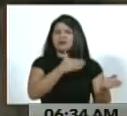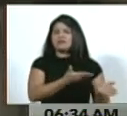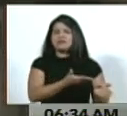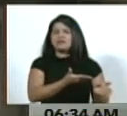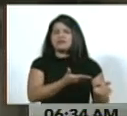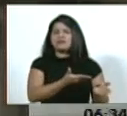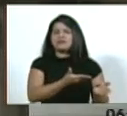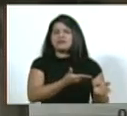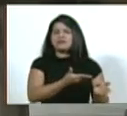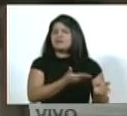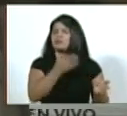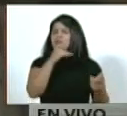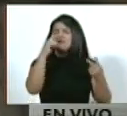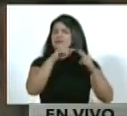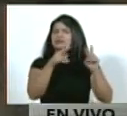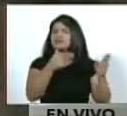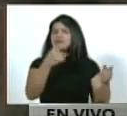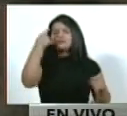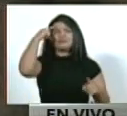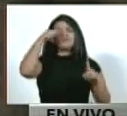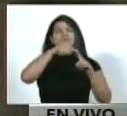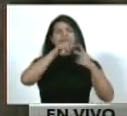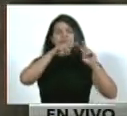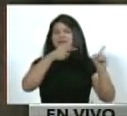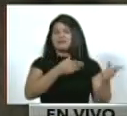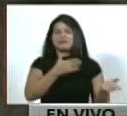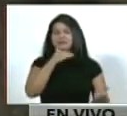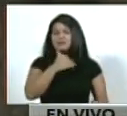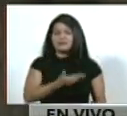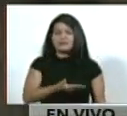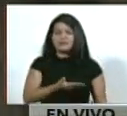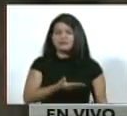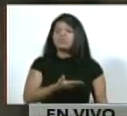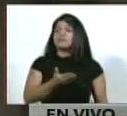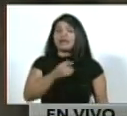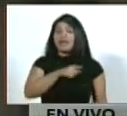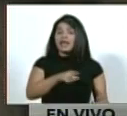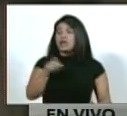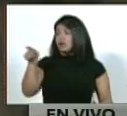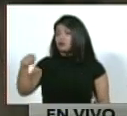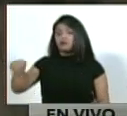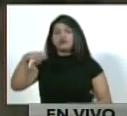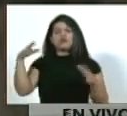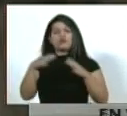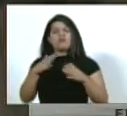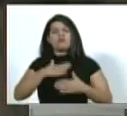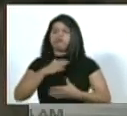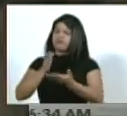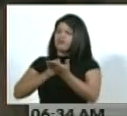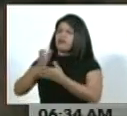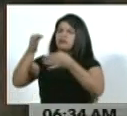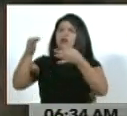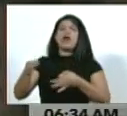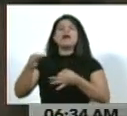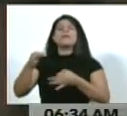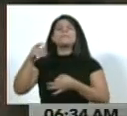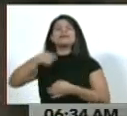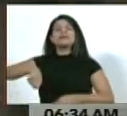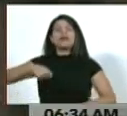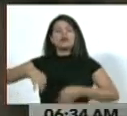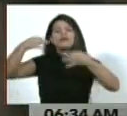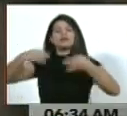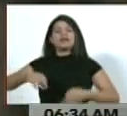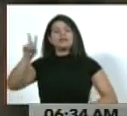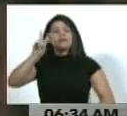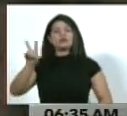Se nos critica que profesemos nuestra lealtad al presidente constitucional de la República